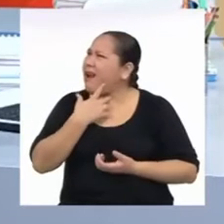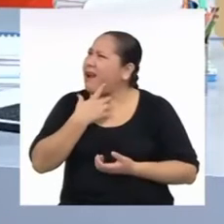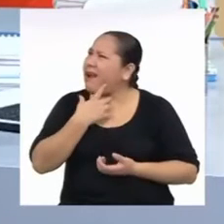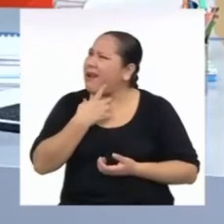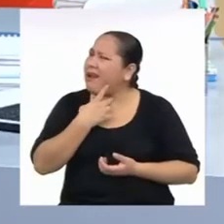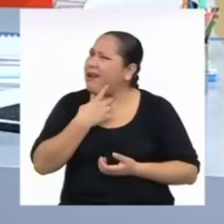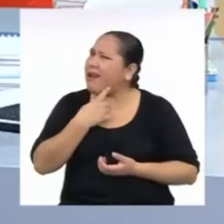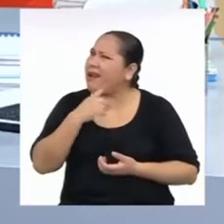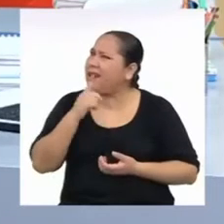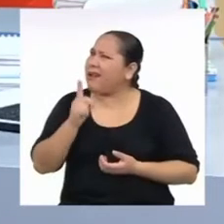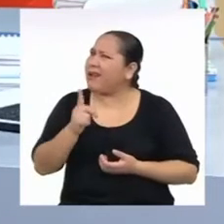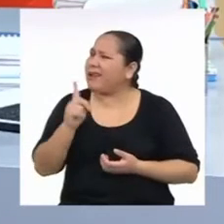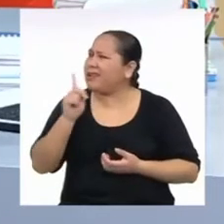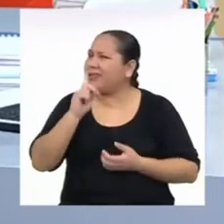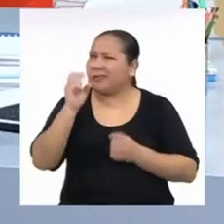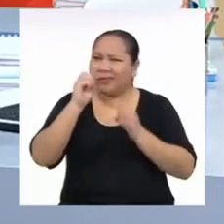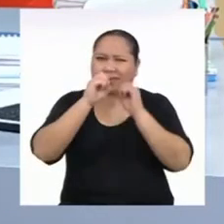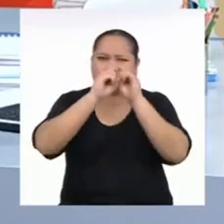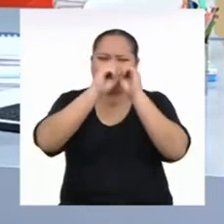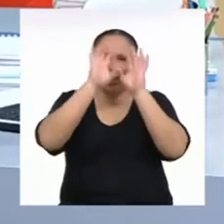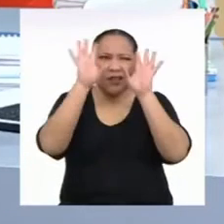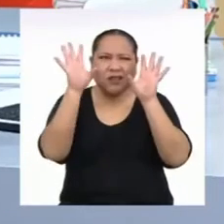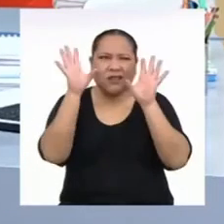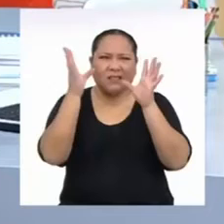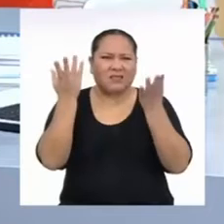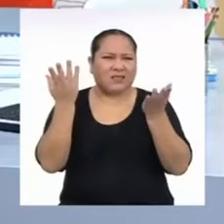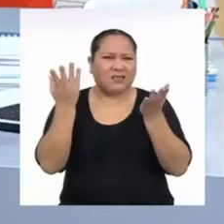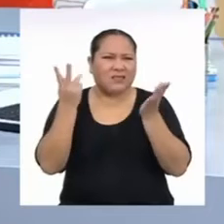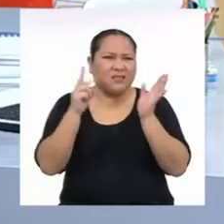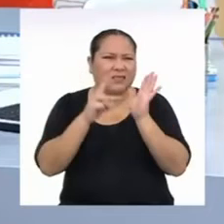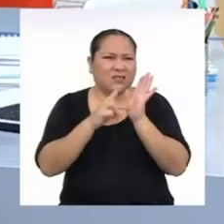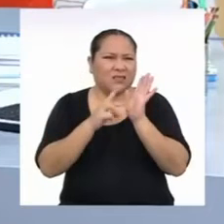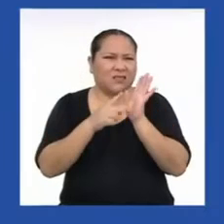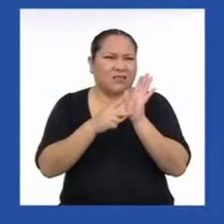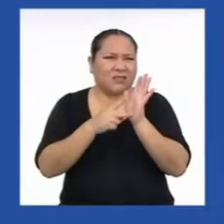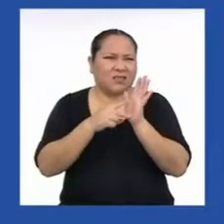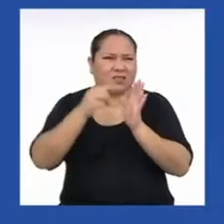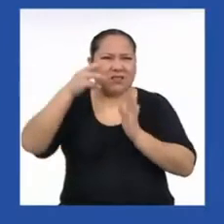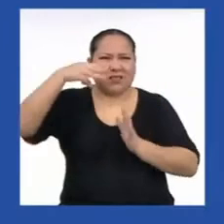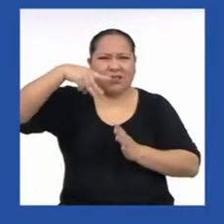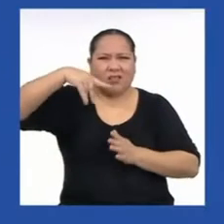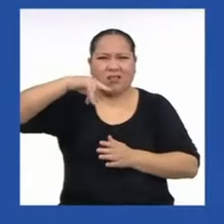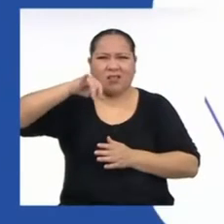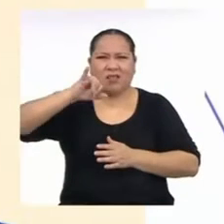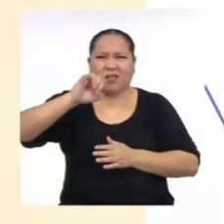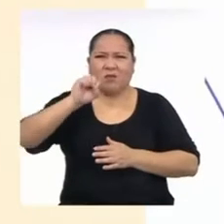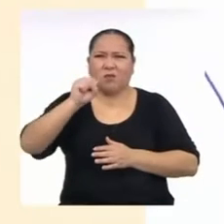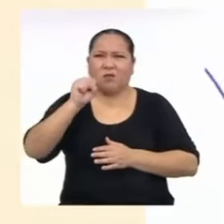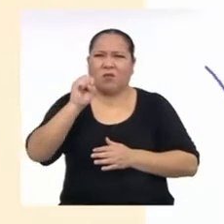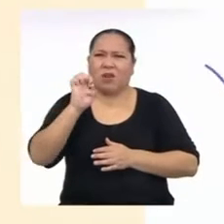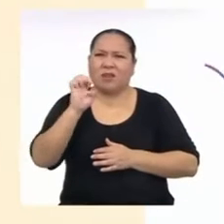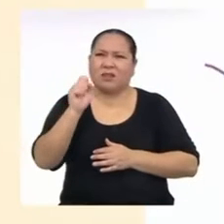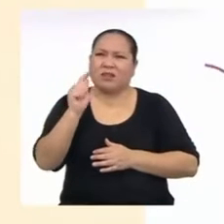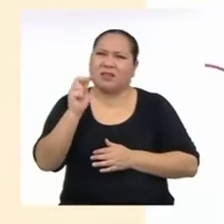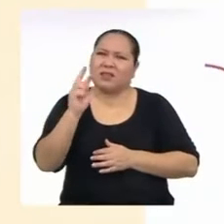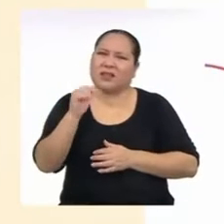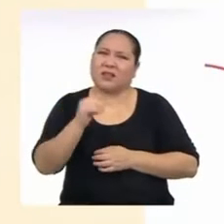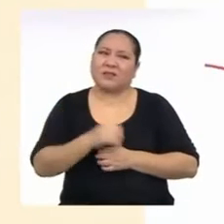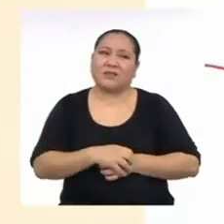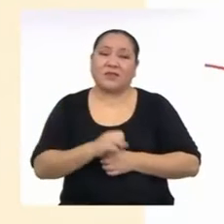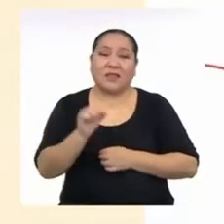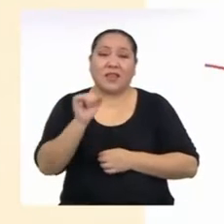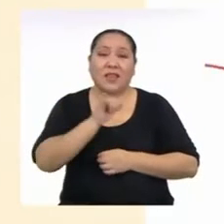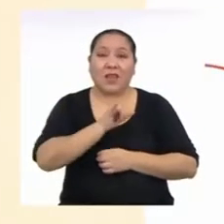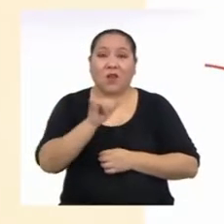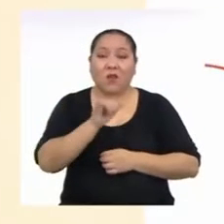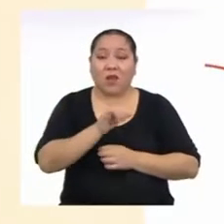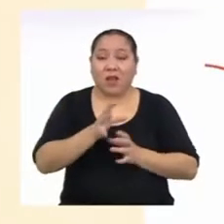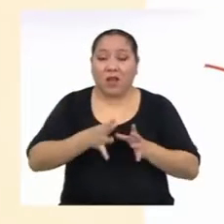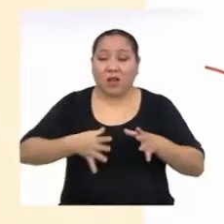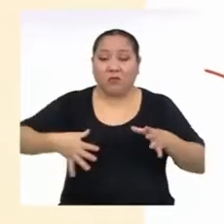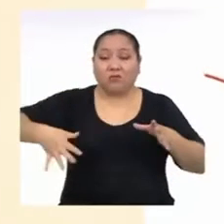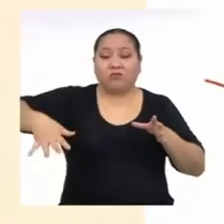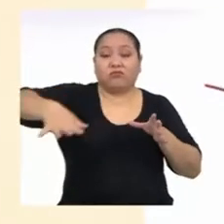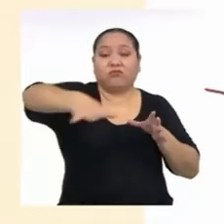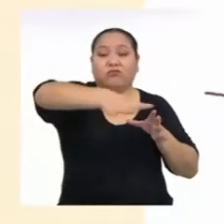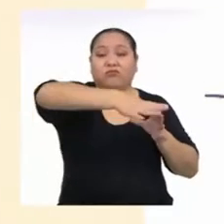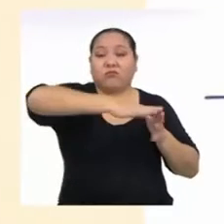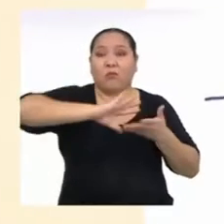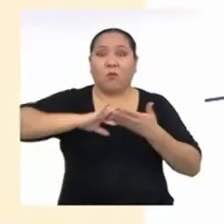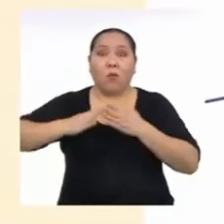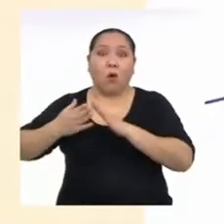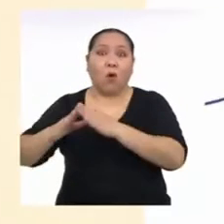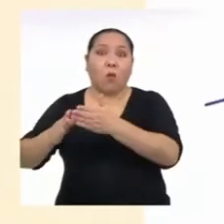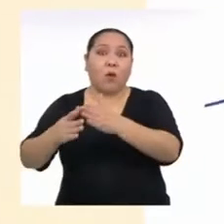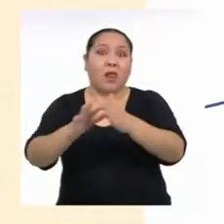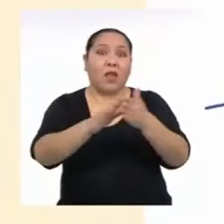Ahí sí no la tengo clara. ¿A qué se refiere con la muestra? Así como la población es el conjunto que abarca a todos